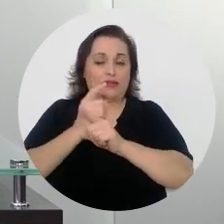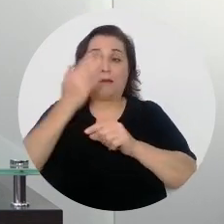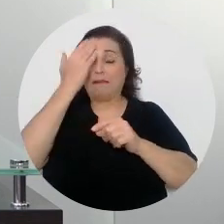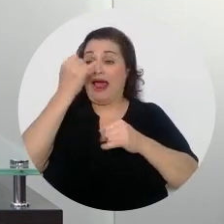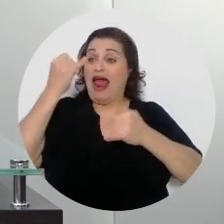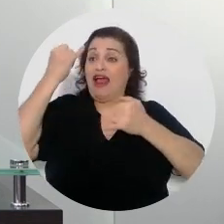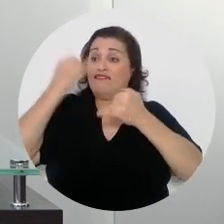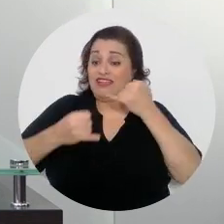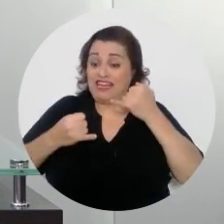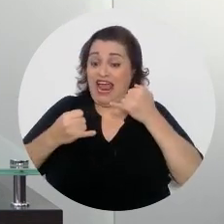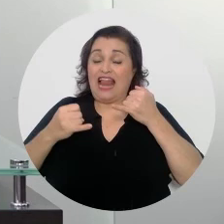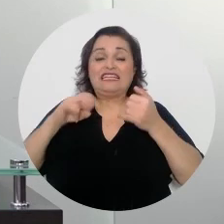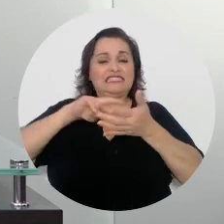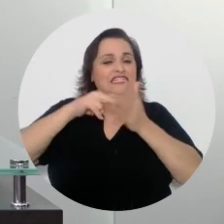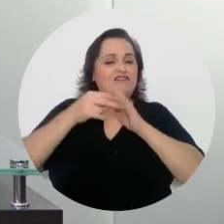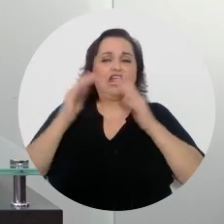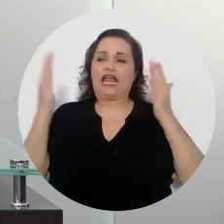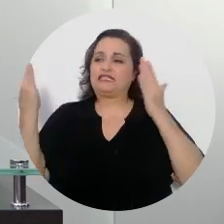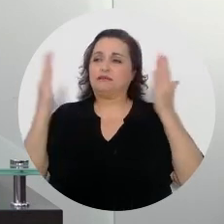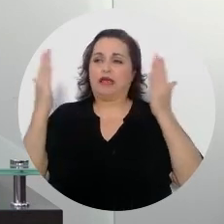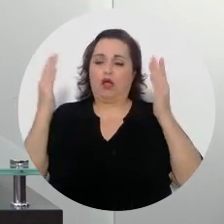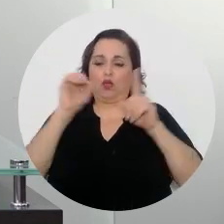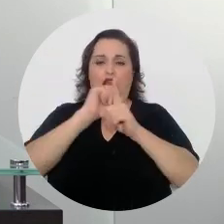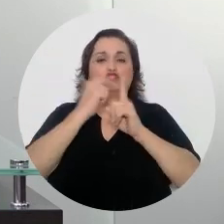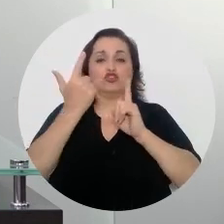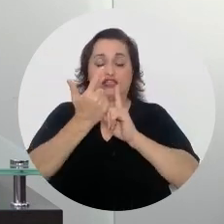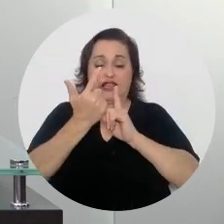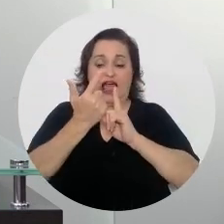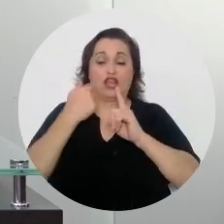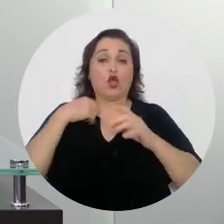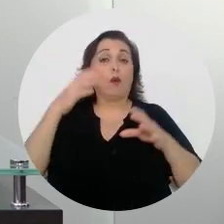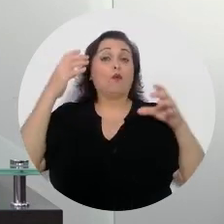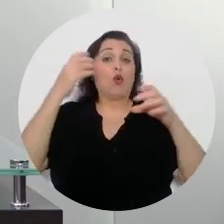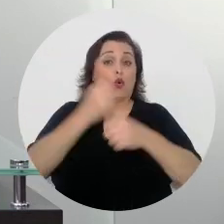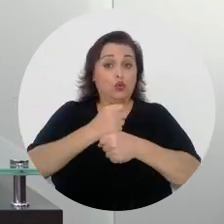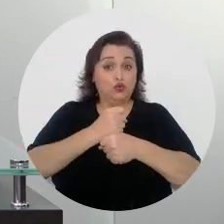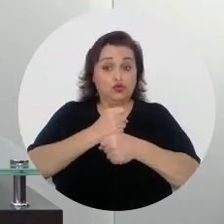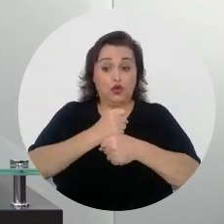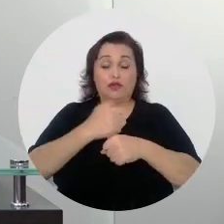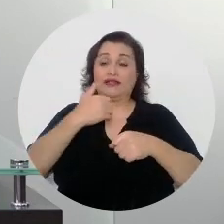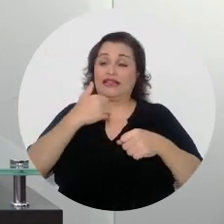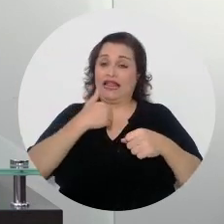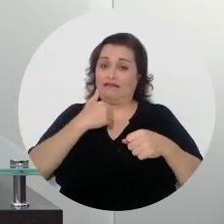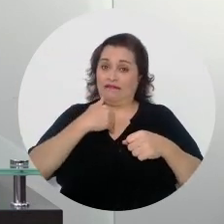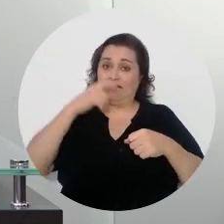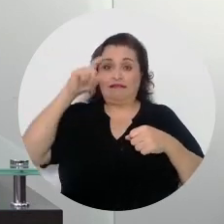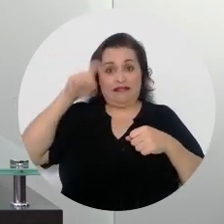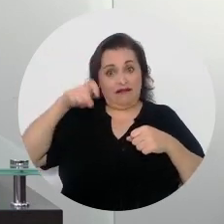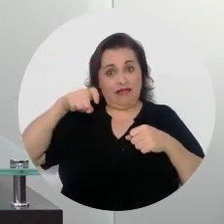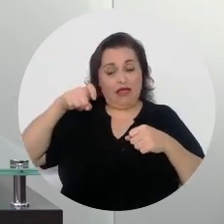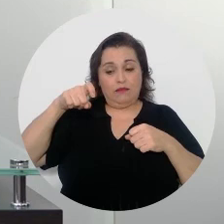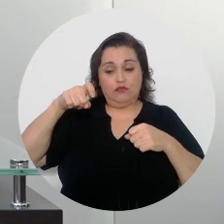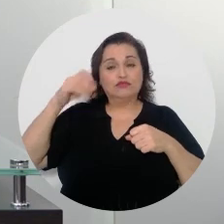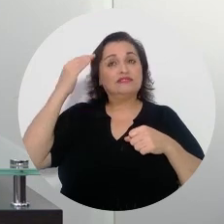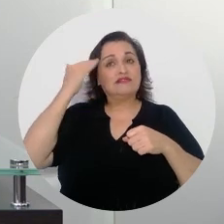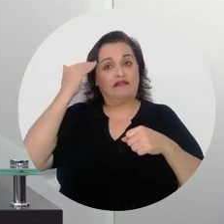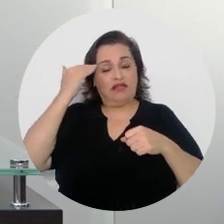para que al final de cuentas sea un espejo de la sociedad. Y como conclusión, tenemos